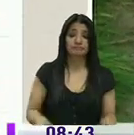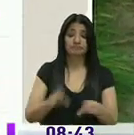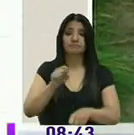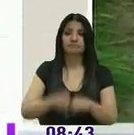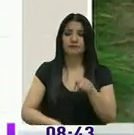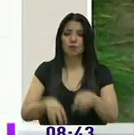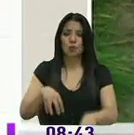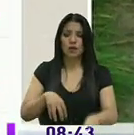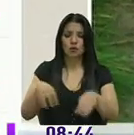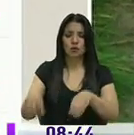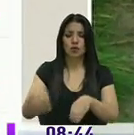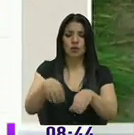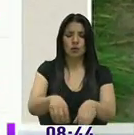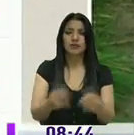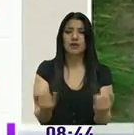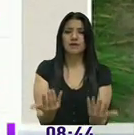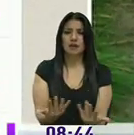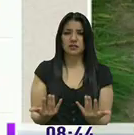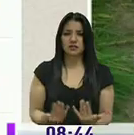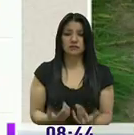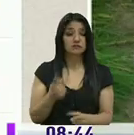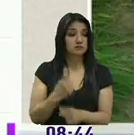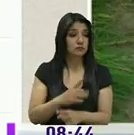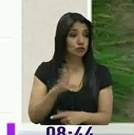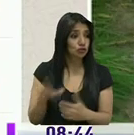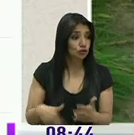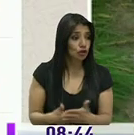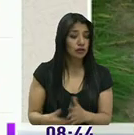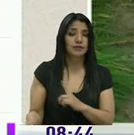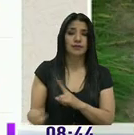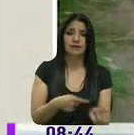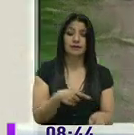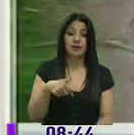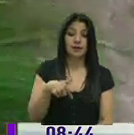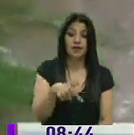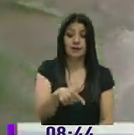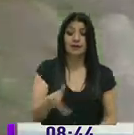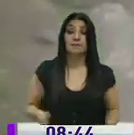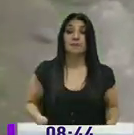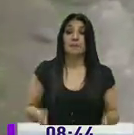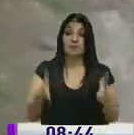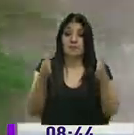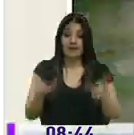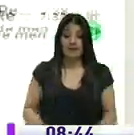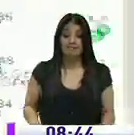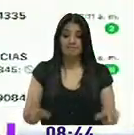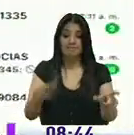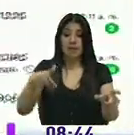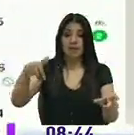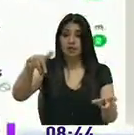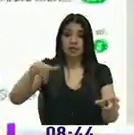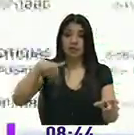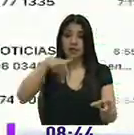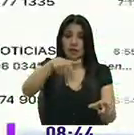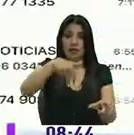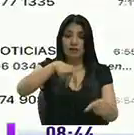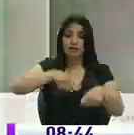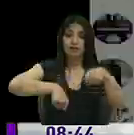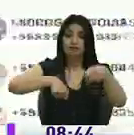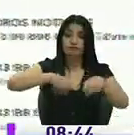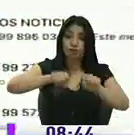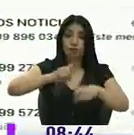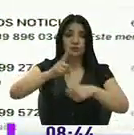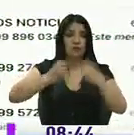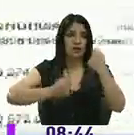yerbas que vivido accidente entonces obligados nos toca bajar a la calle guardes gogh de los buses vean por favor carlos